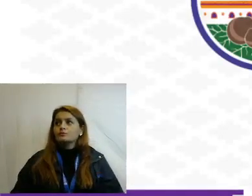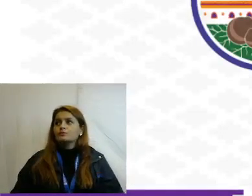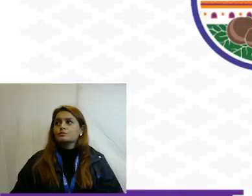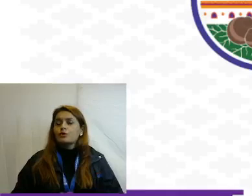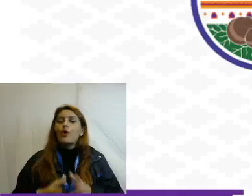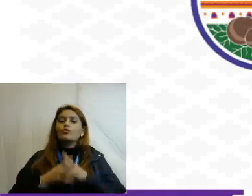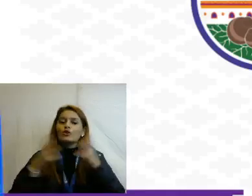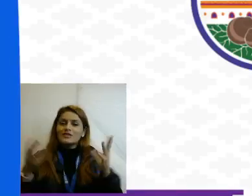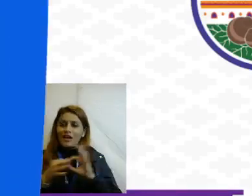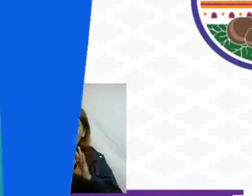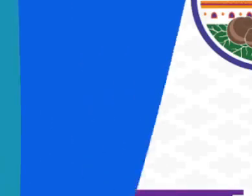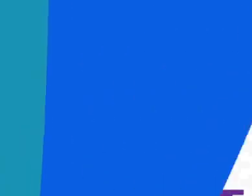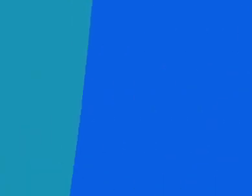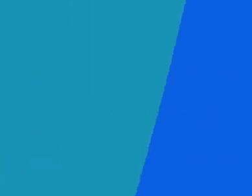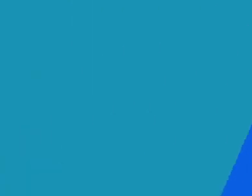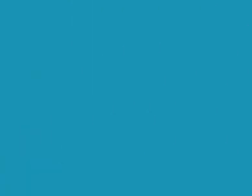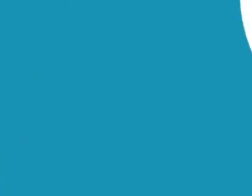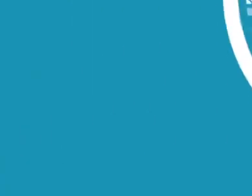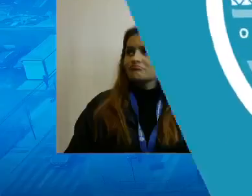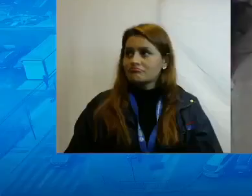Eso, muchas gracias.